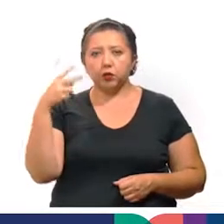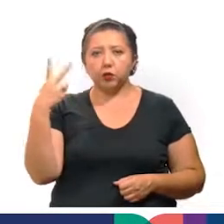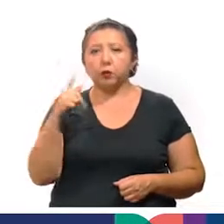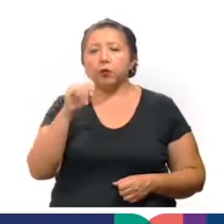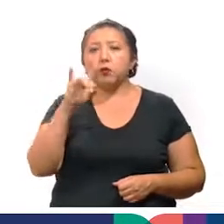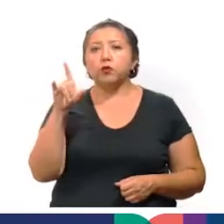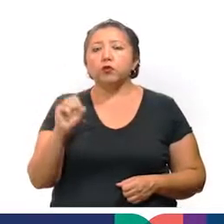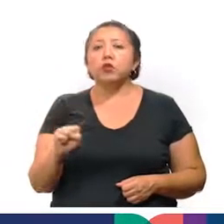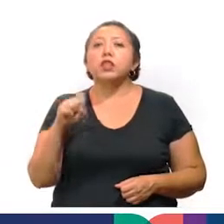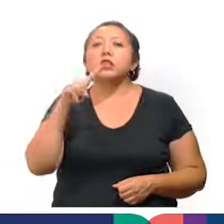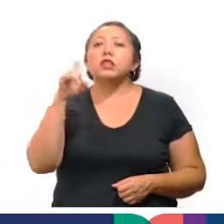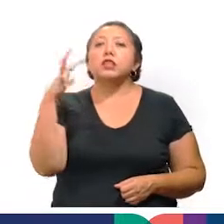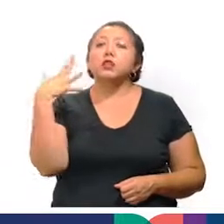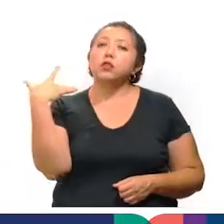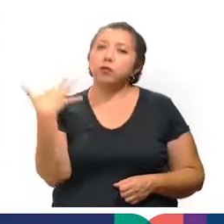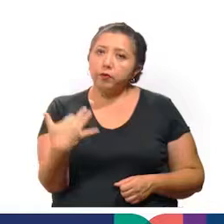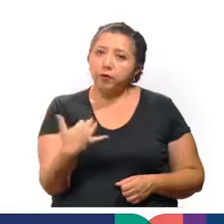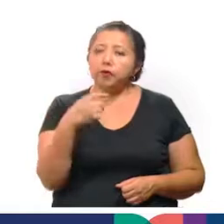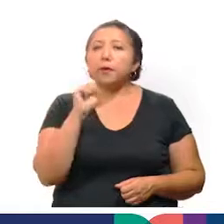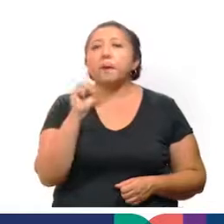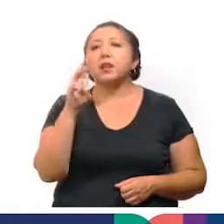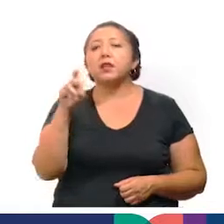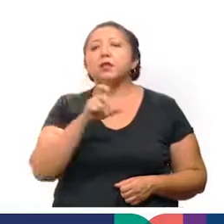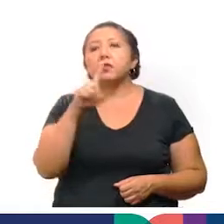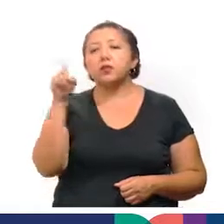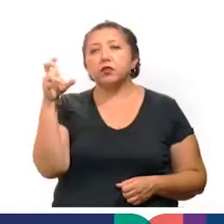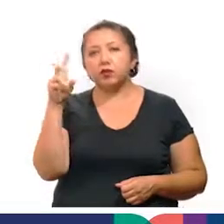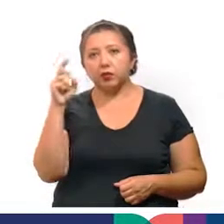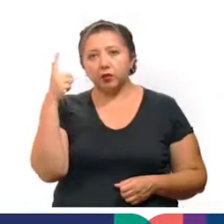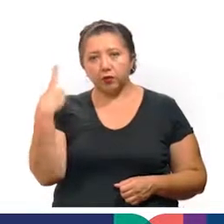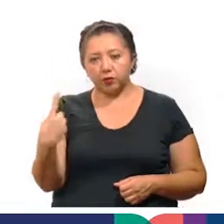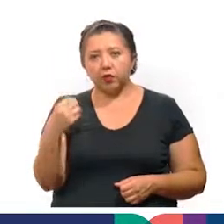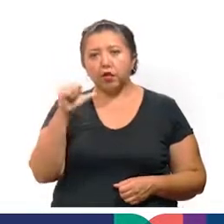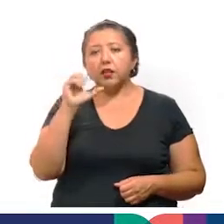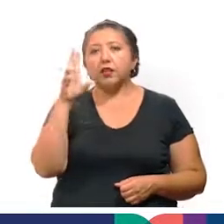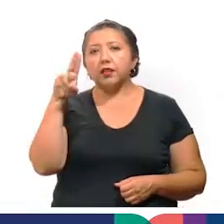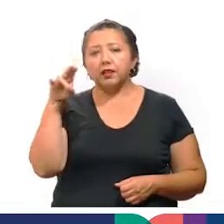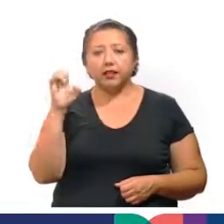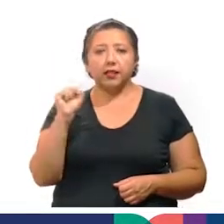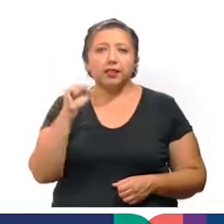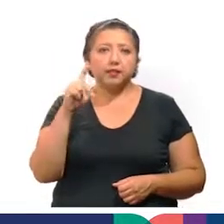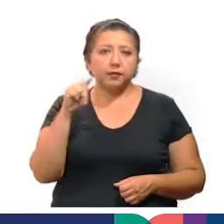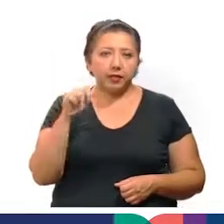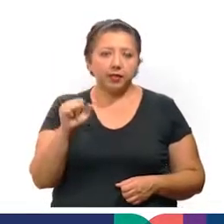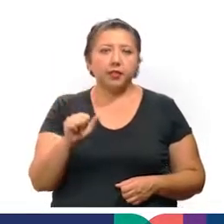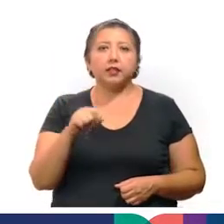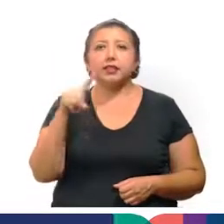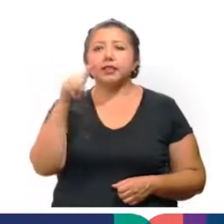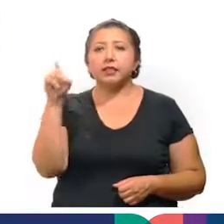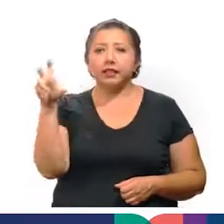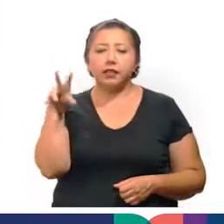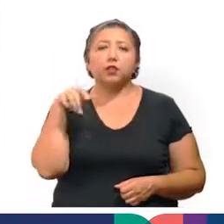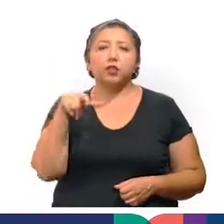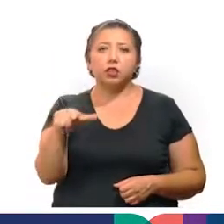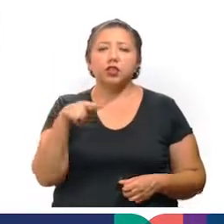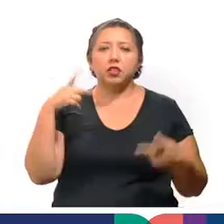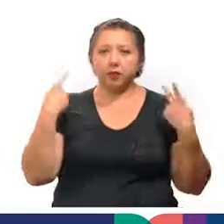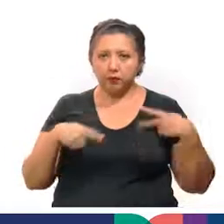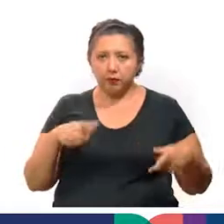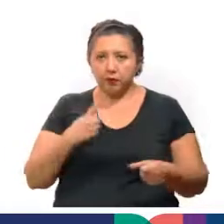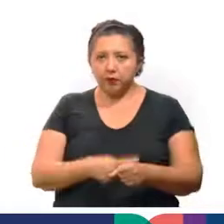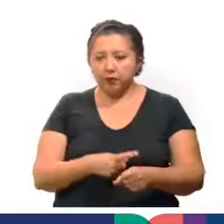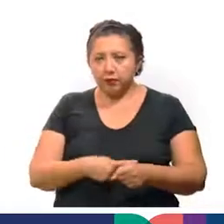Buxots 150, Maxcanú 131, Acanqué 121 y Espita y Oxcuscap con 117